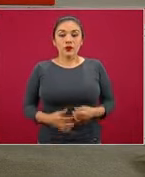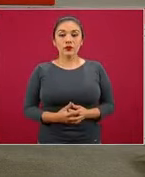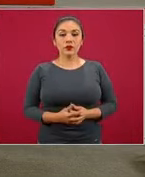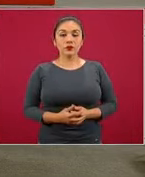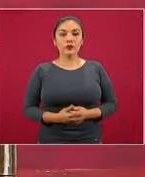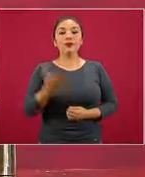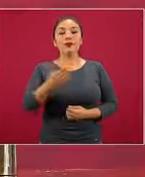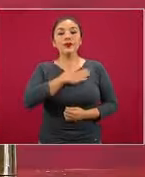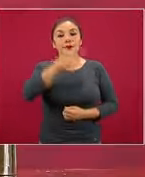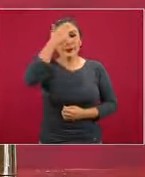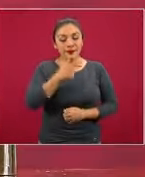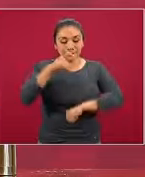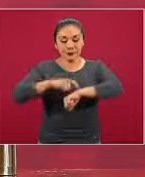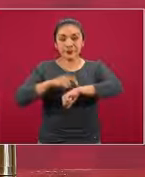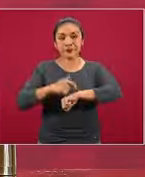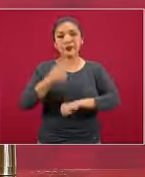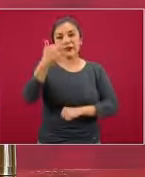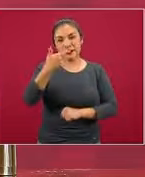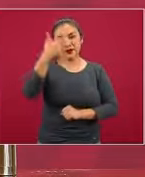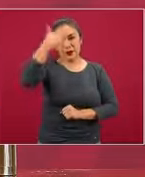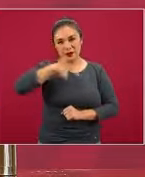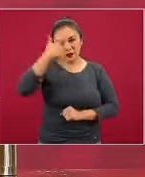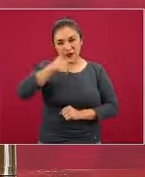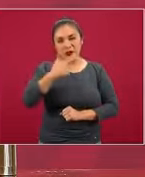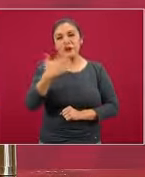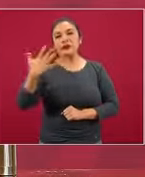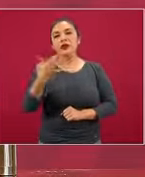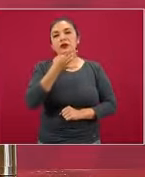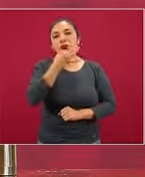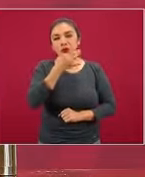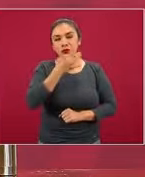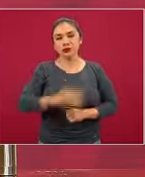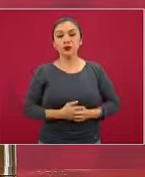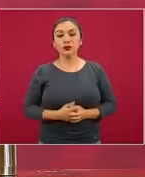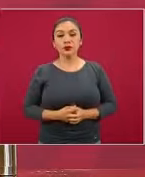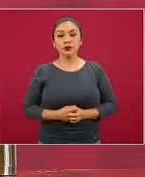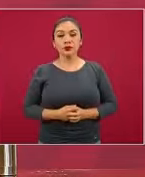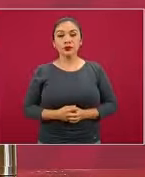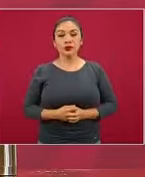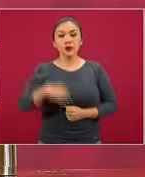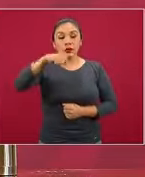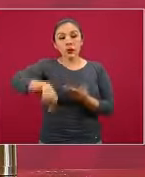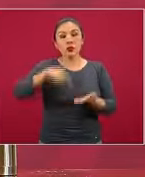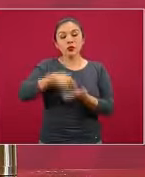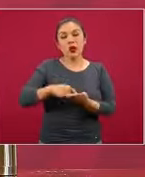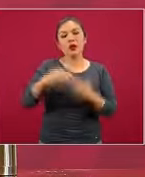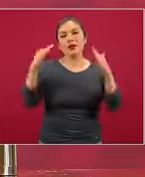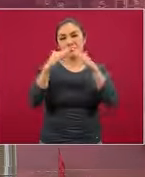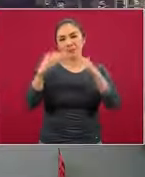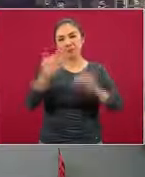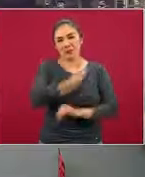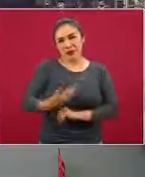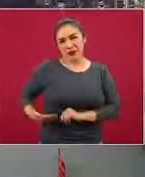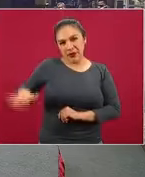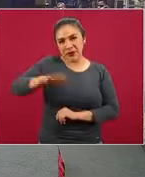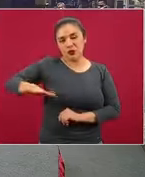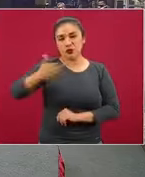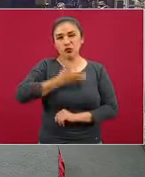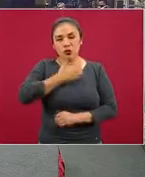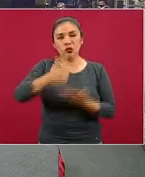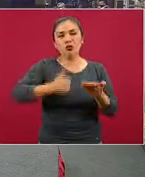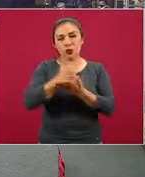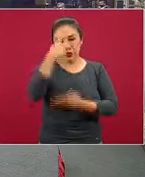Muy buenas noches, son las 19 horas con 5 minutos. Estamos en el Palacio Nacional de México, en